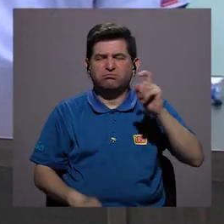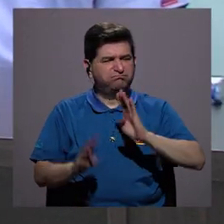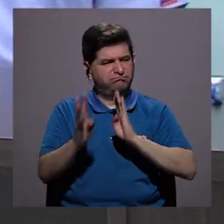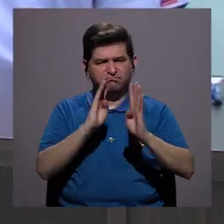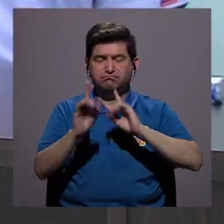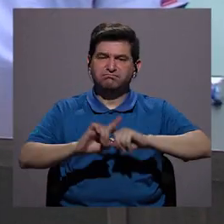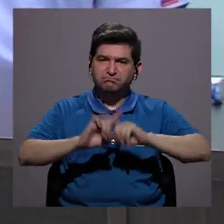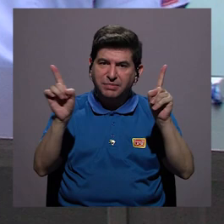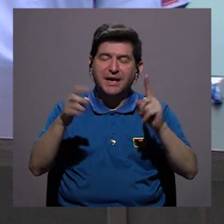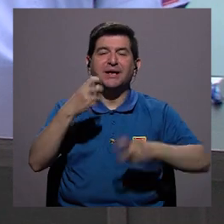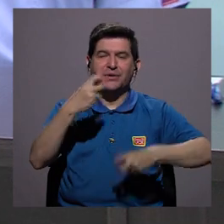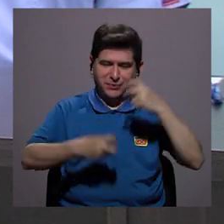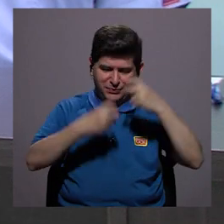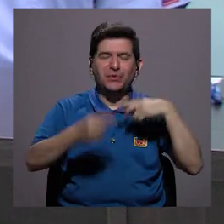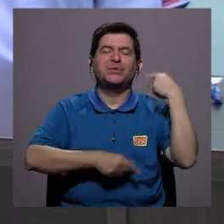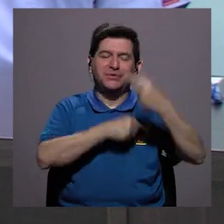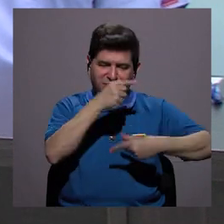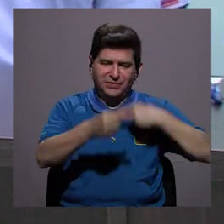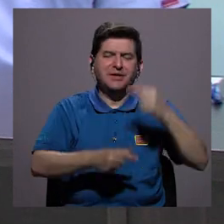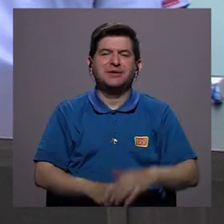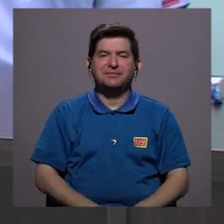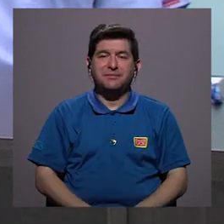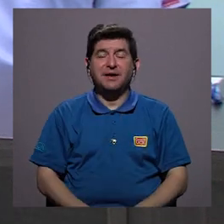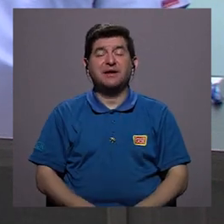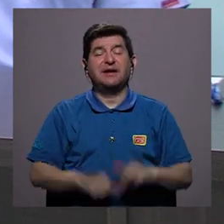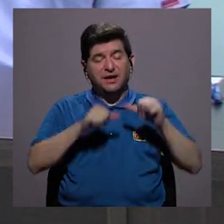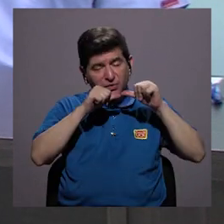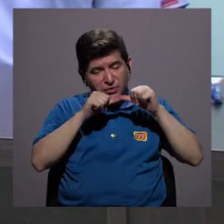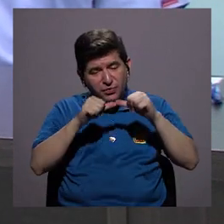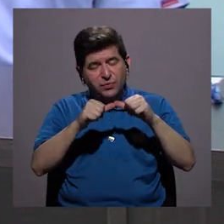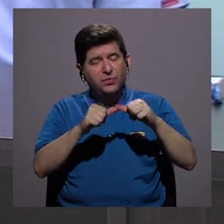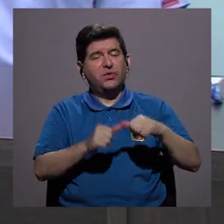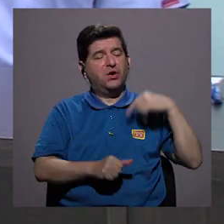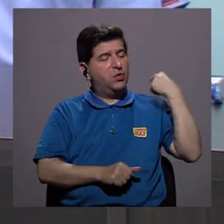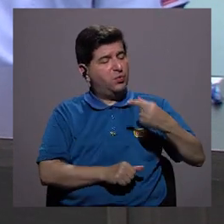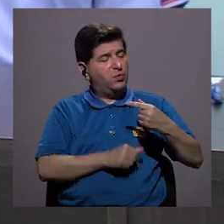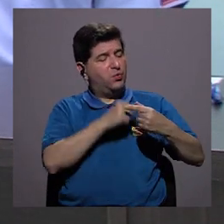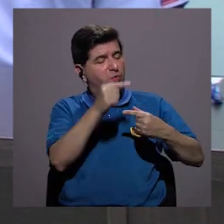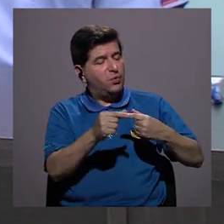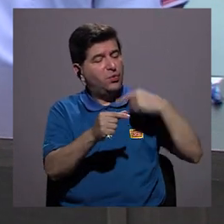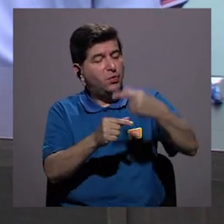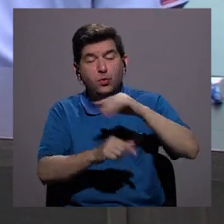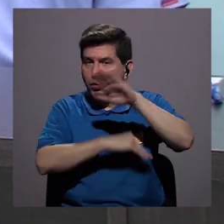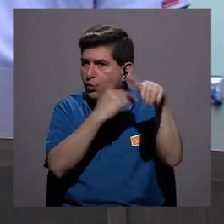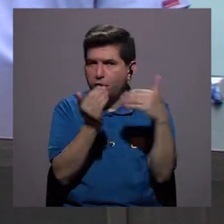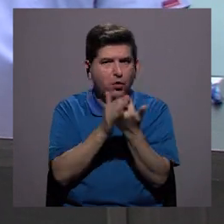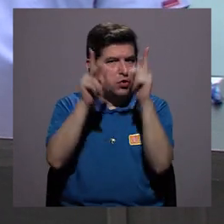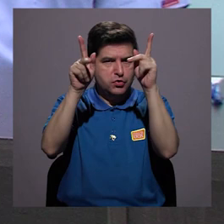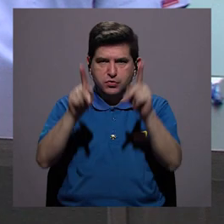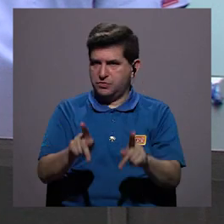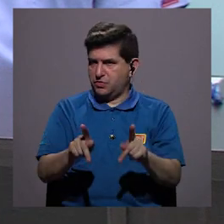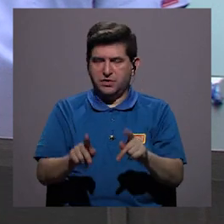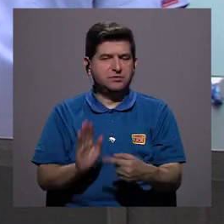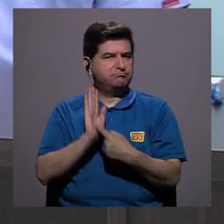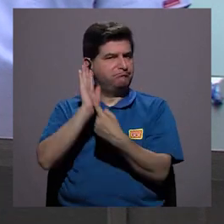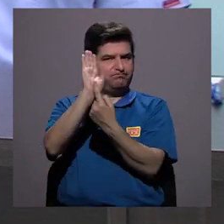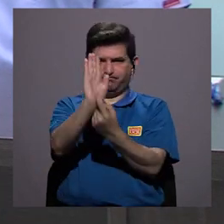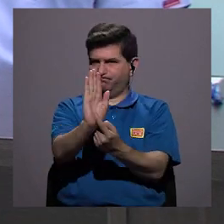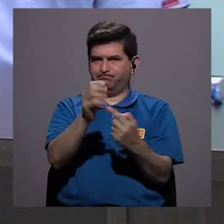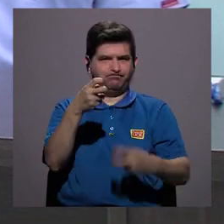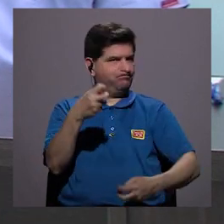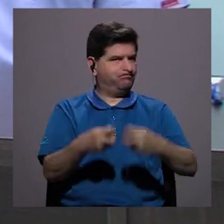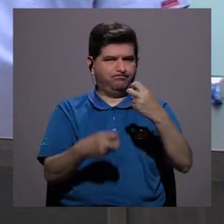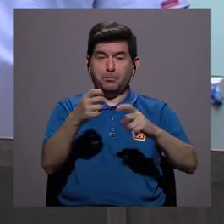viene el caso mencionarlos, pero es un problema genético que se transmite de generación a generación. No todos lo vamos